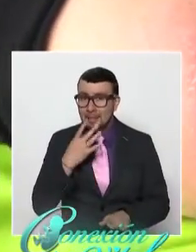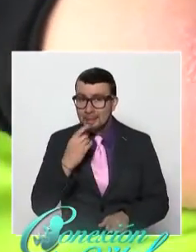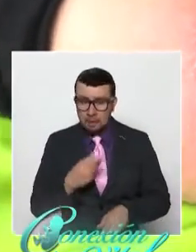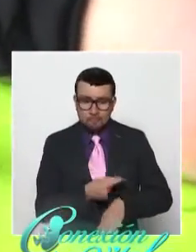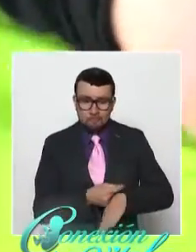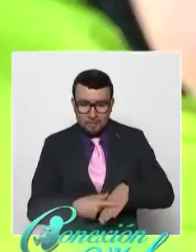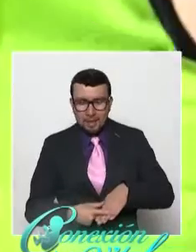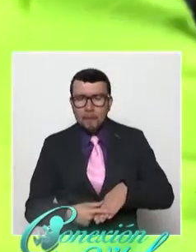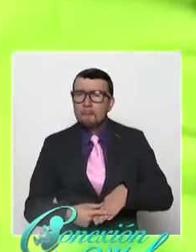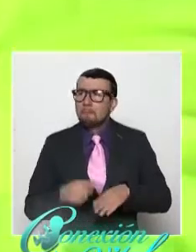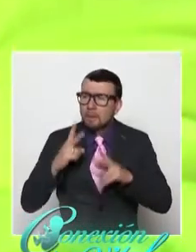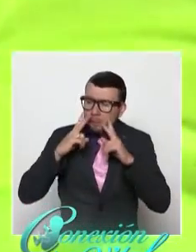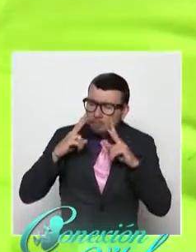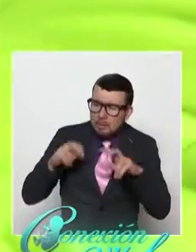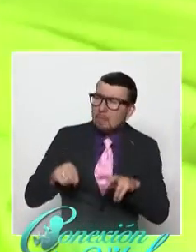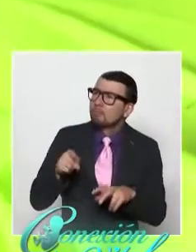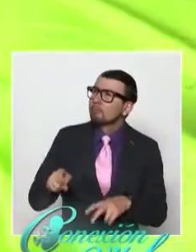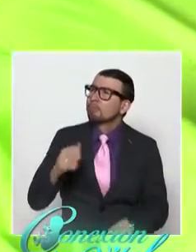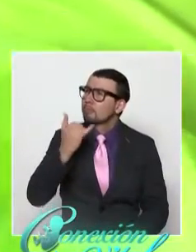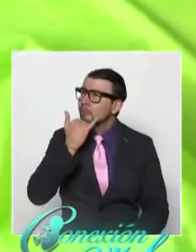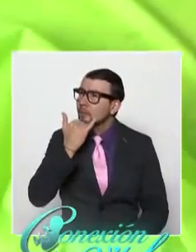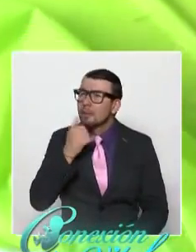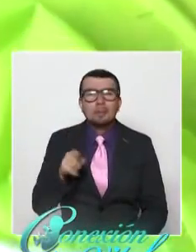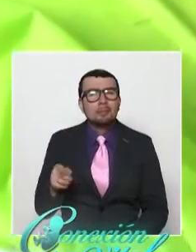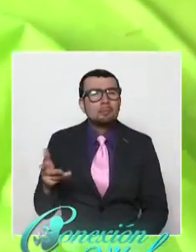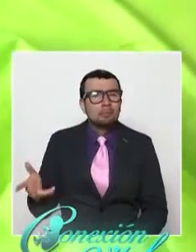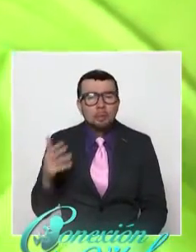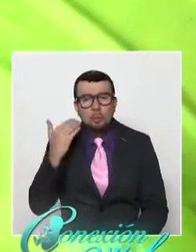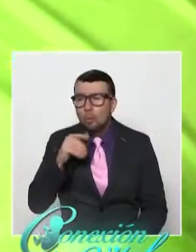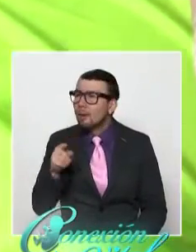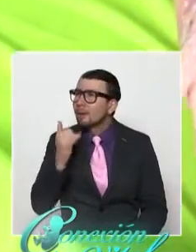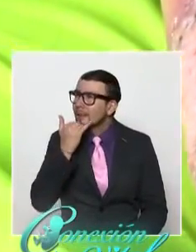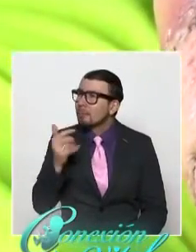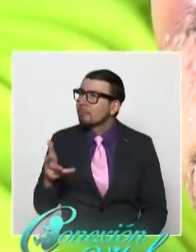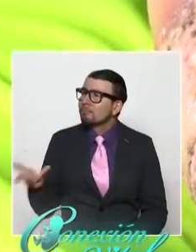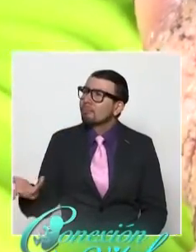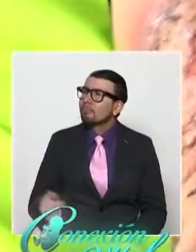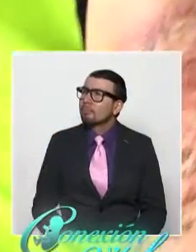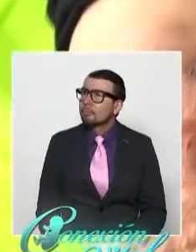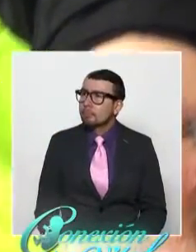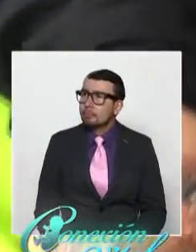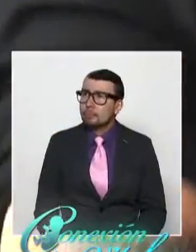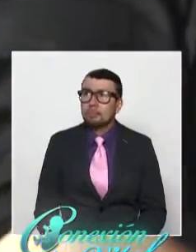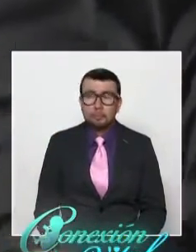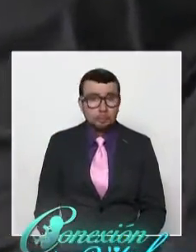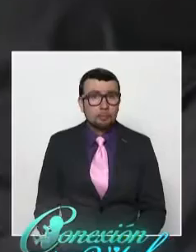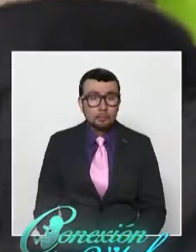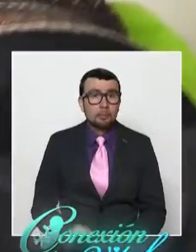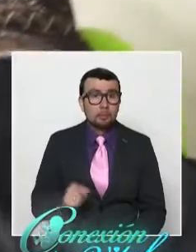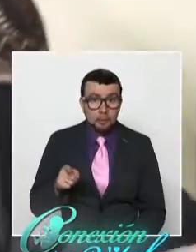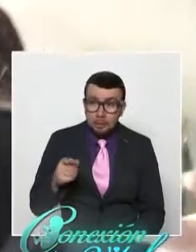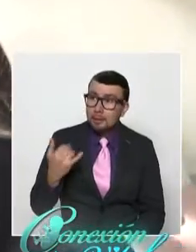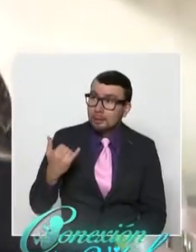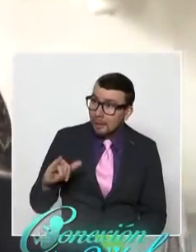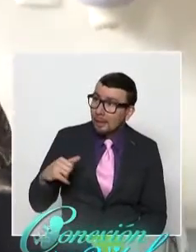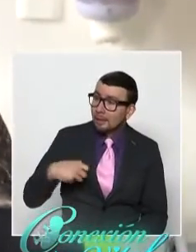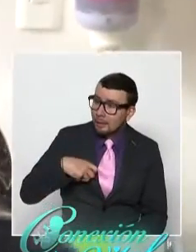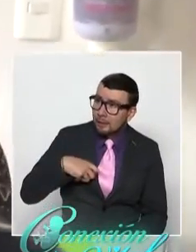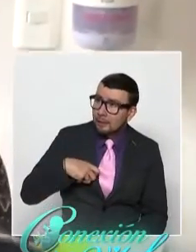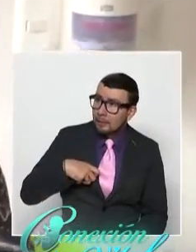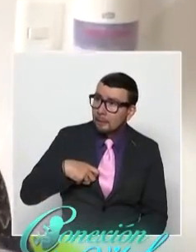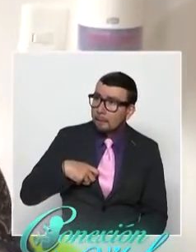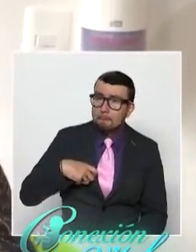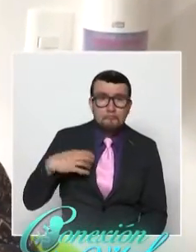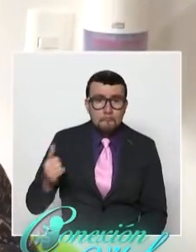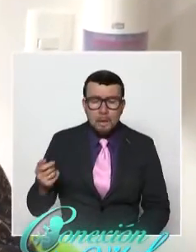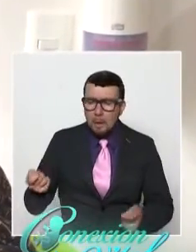de este caso clínico de esta paciente. Bueno, entonces en este caso ya tenemos ya esta entidad